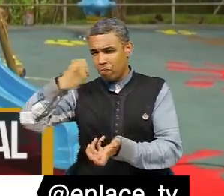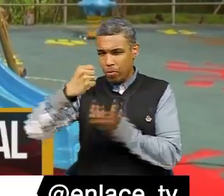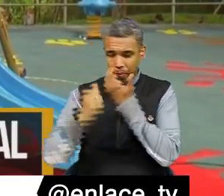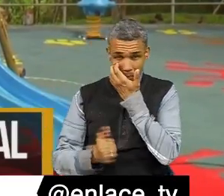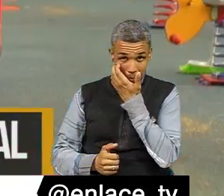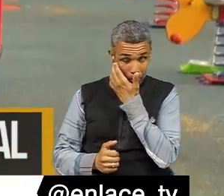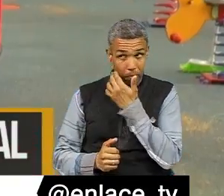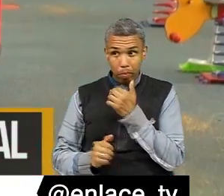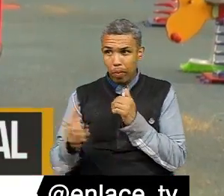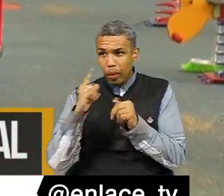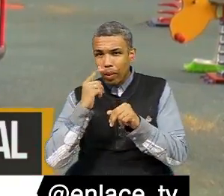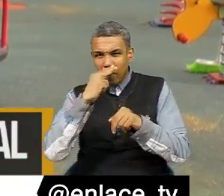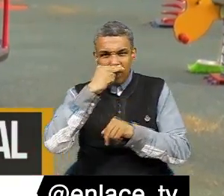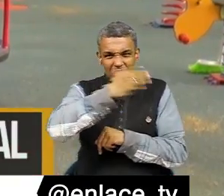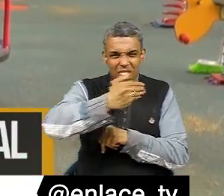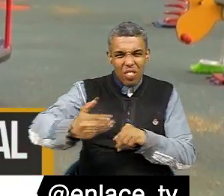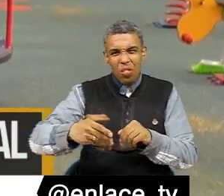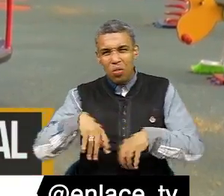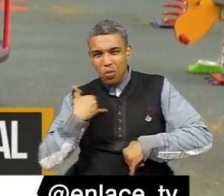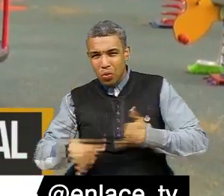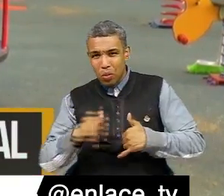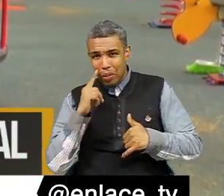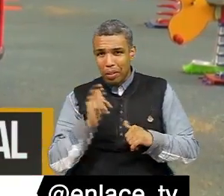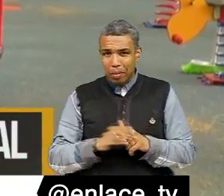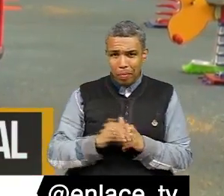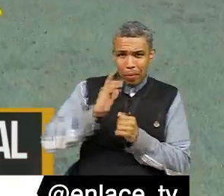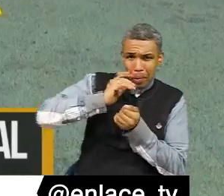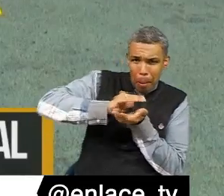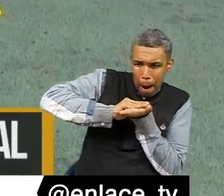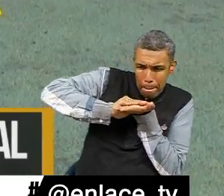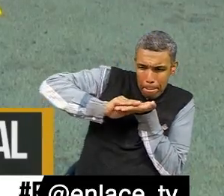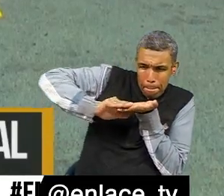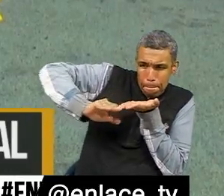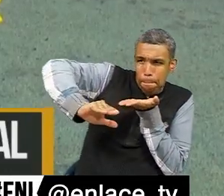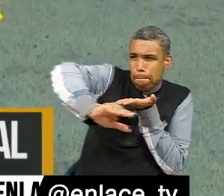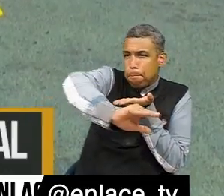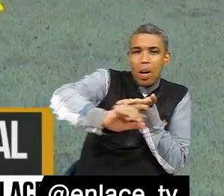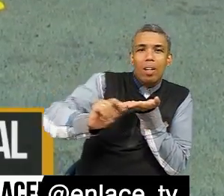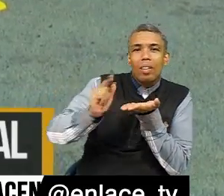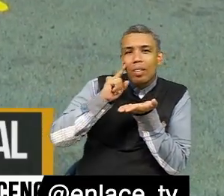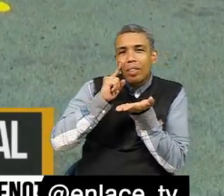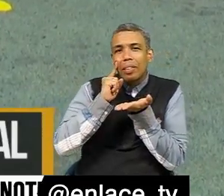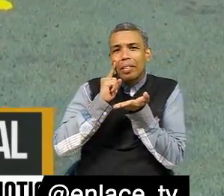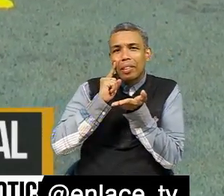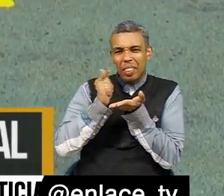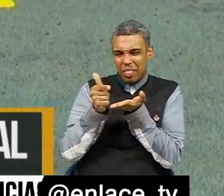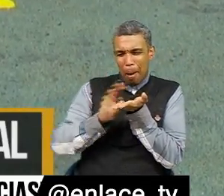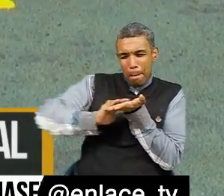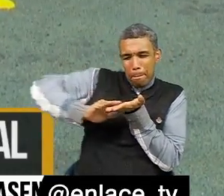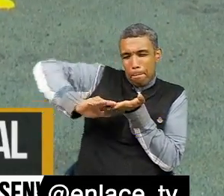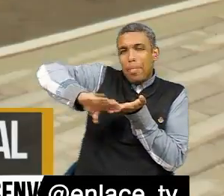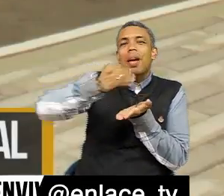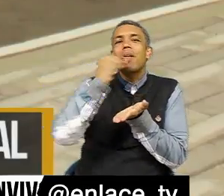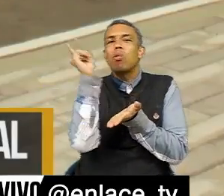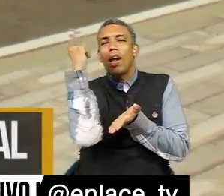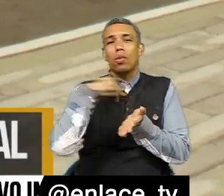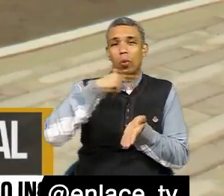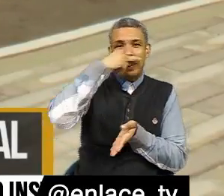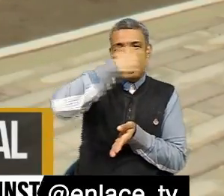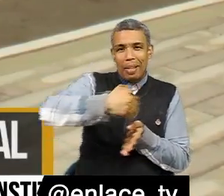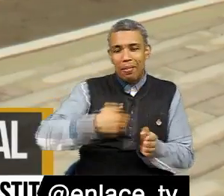juegos infantiles fue instalado un tapete de caucho fundido con el propósito que los menores de edad no sufran golpes o lesiones. El